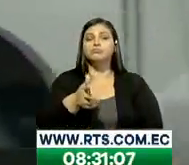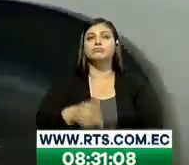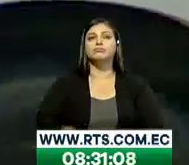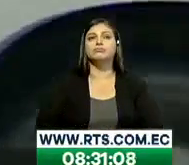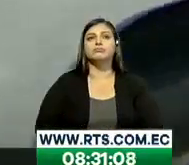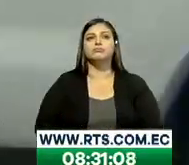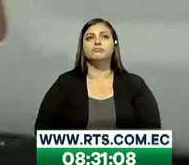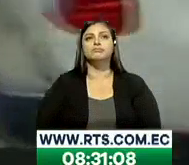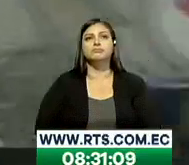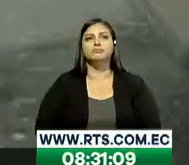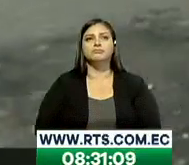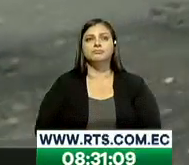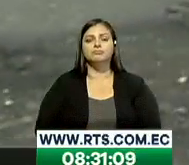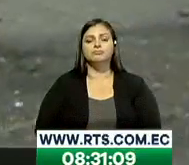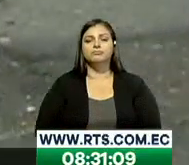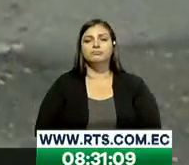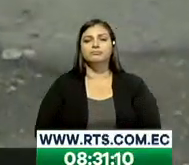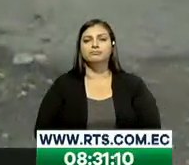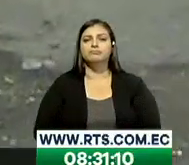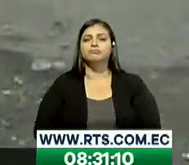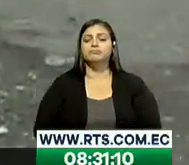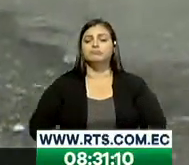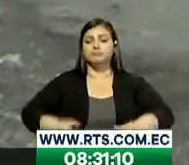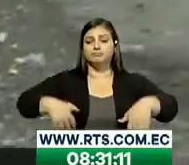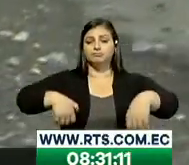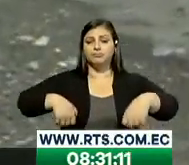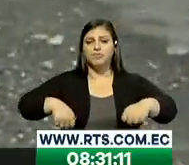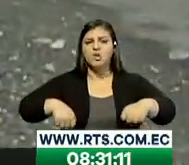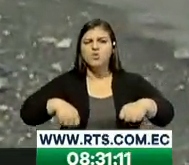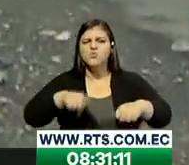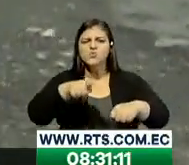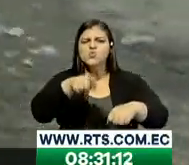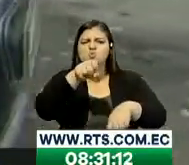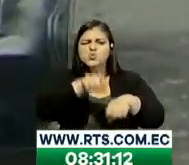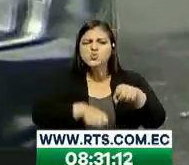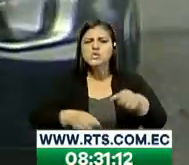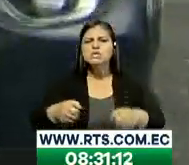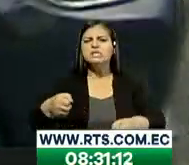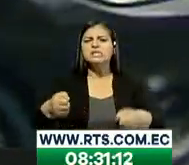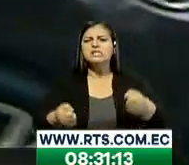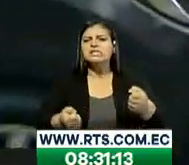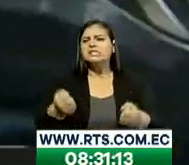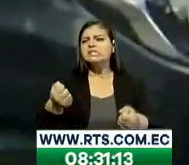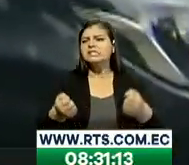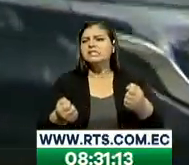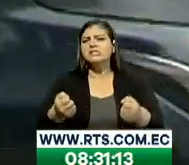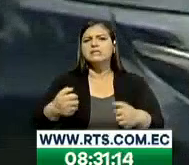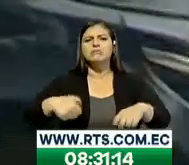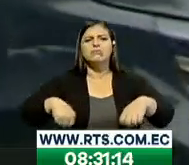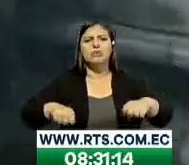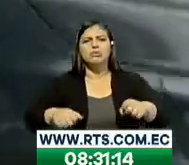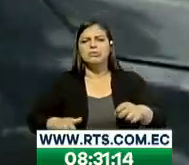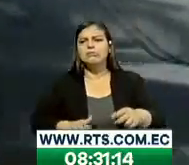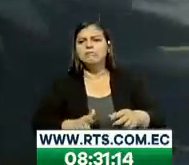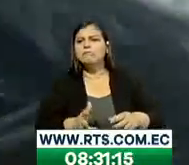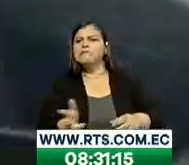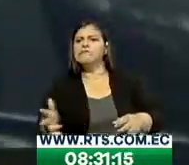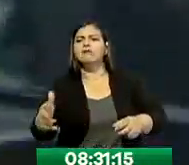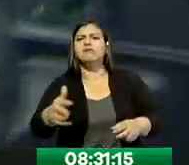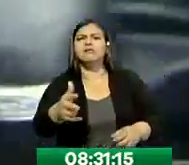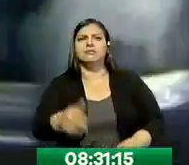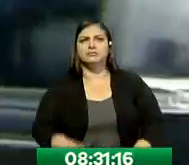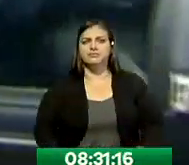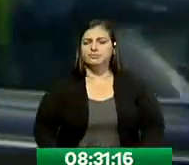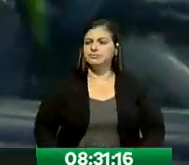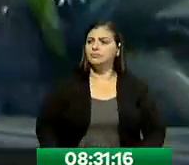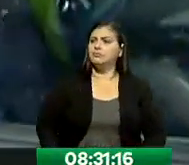a veces se desvían. Les toca hacer para que no sufran su carrito. Caballero, ¿recién está en mal estado esta